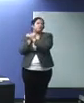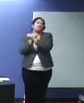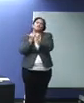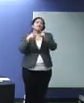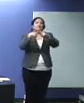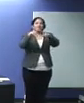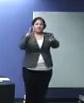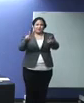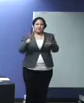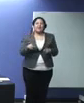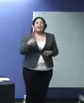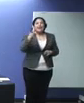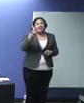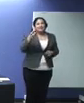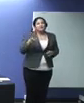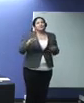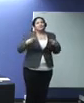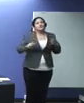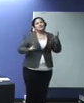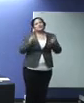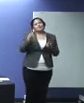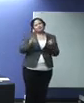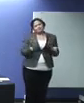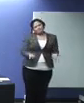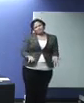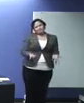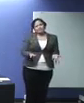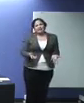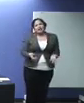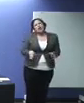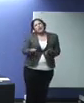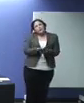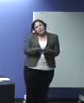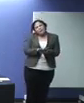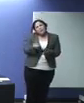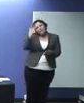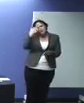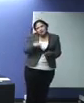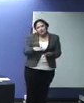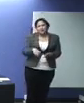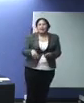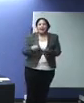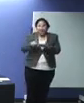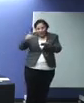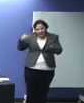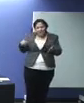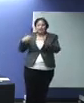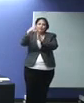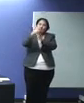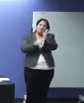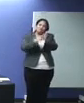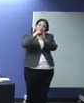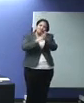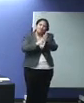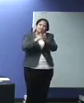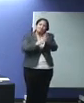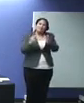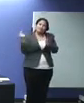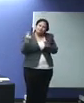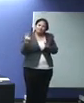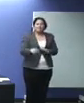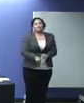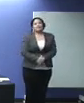sido cuestionado porque se requiere cierta capacitación para poder determinar, ¿no?, el nivel de funcionamiento de